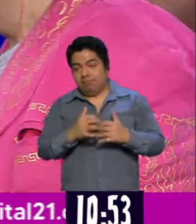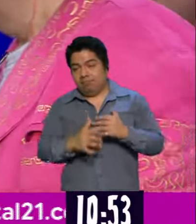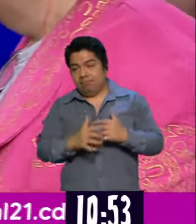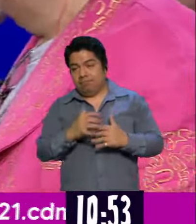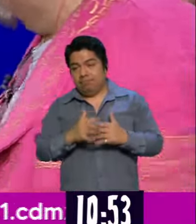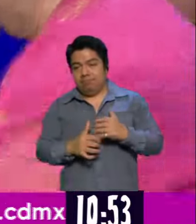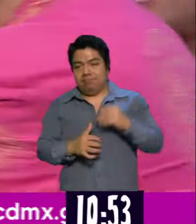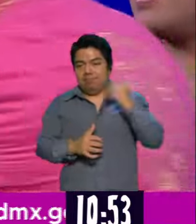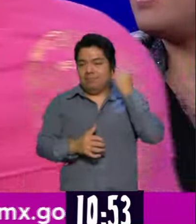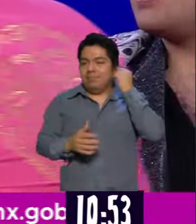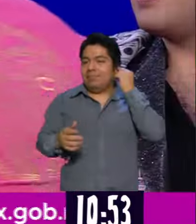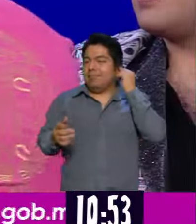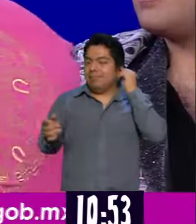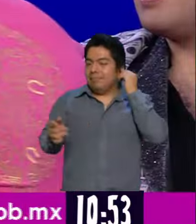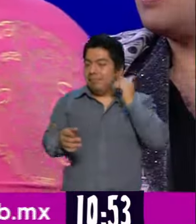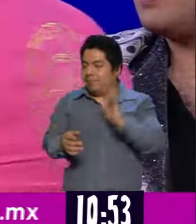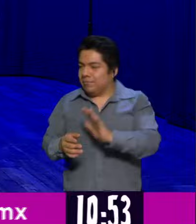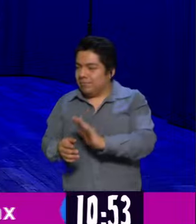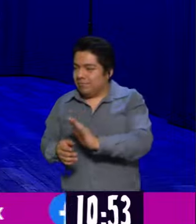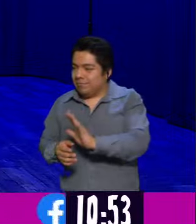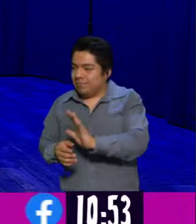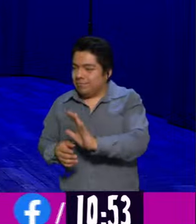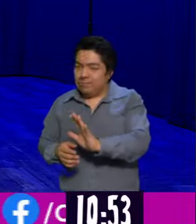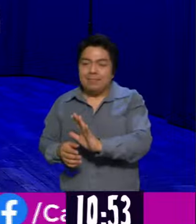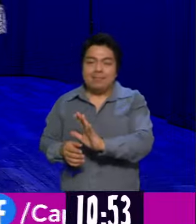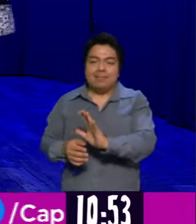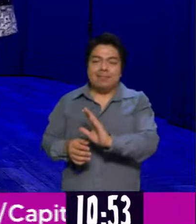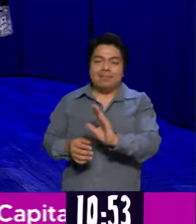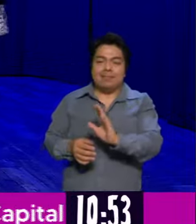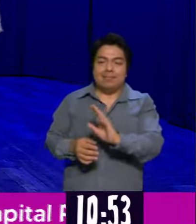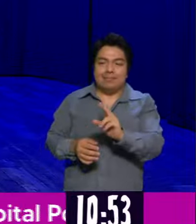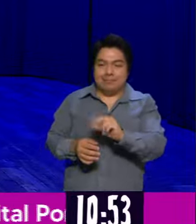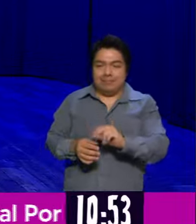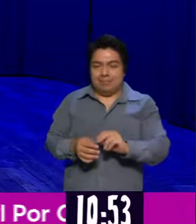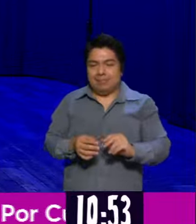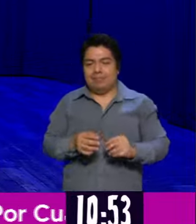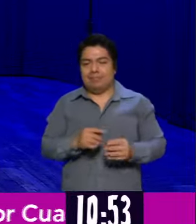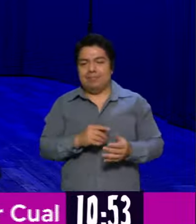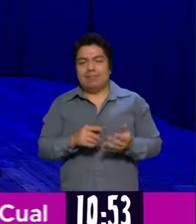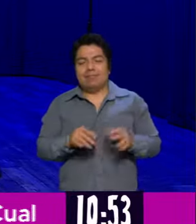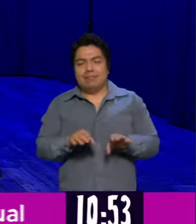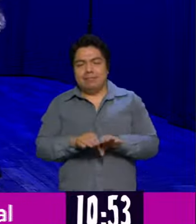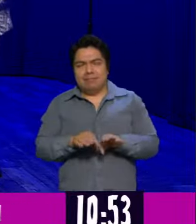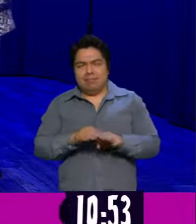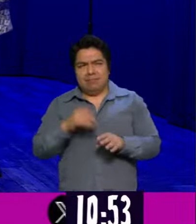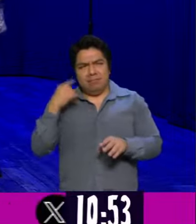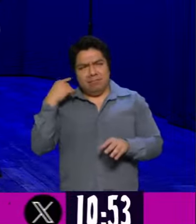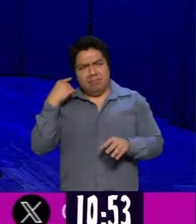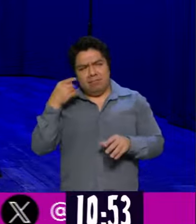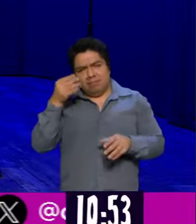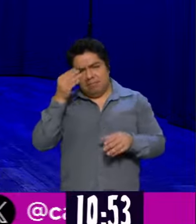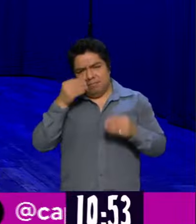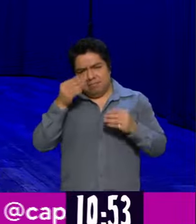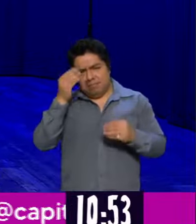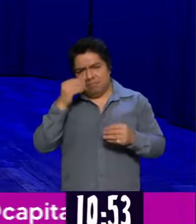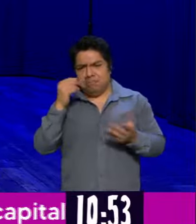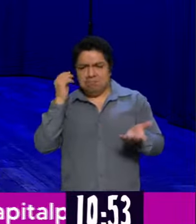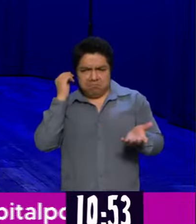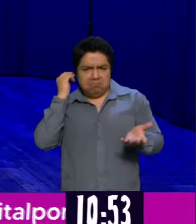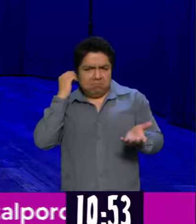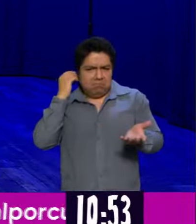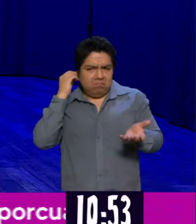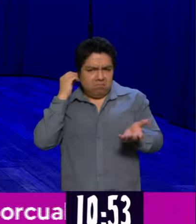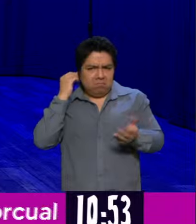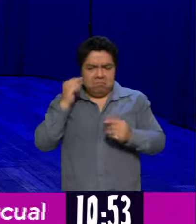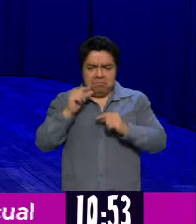de... ¡No, señora! Señora, por el amor de Dios. Oiga, ¿y cómo oye. Aprendió de puro oído o qué? Pues sí, que sí. Con ahí nota.